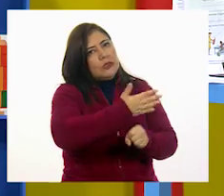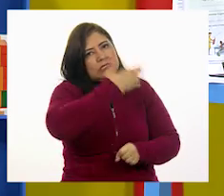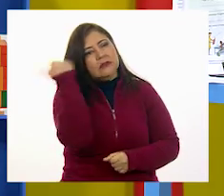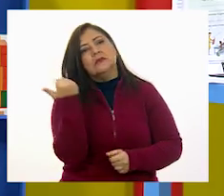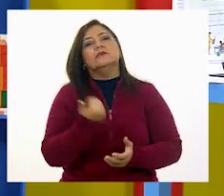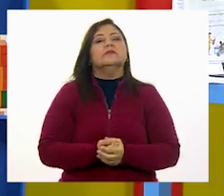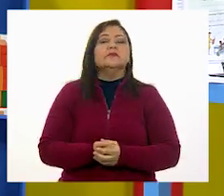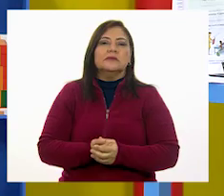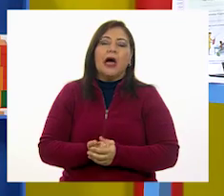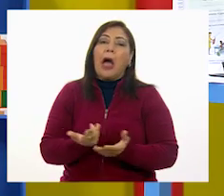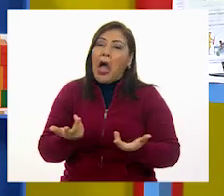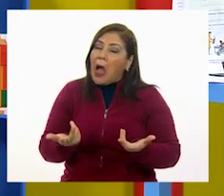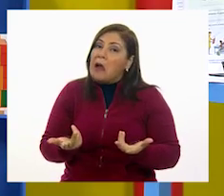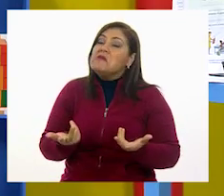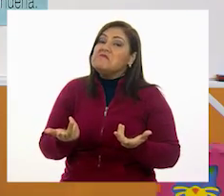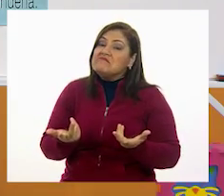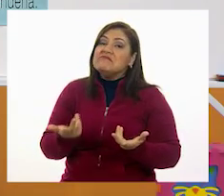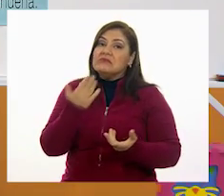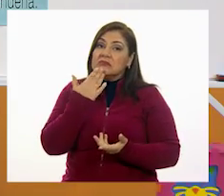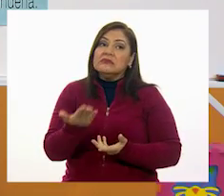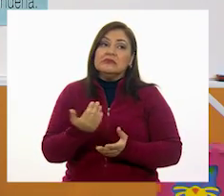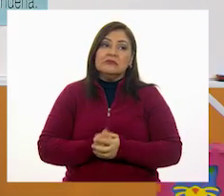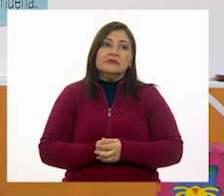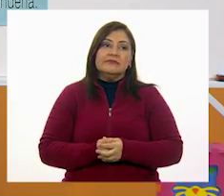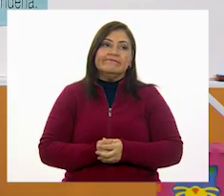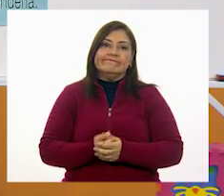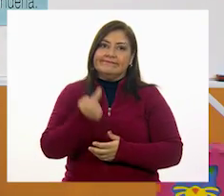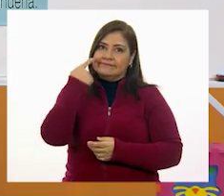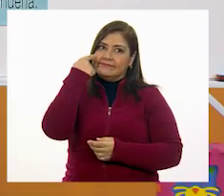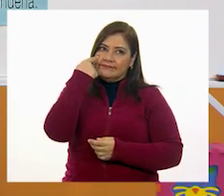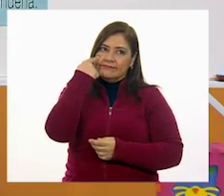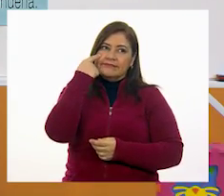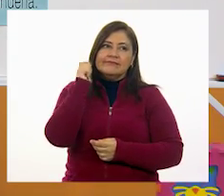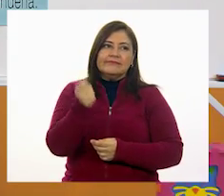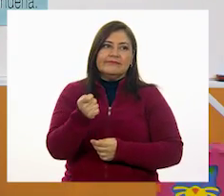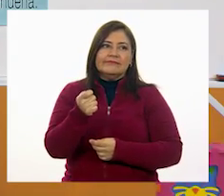Ah, muy bien. Ahora voy yo.